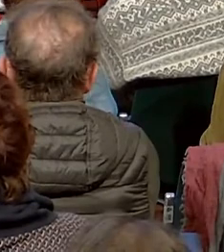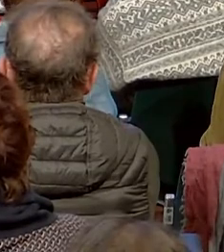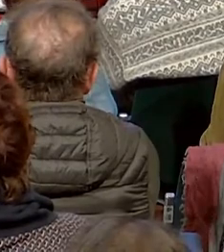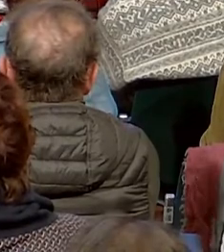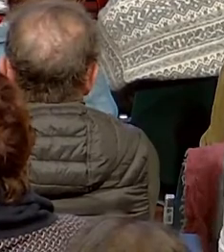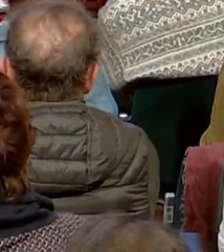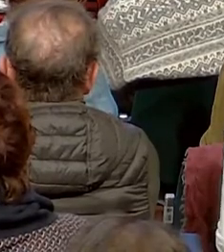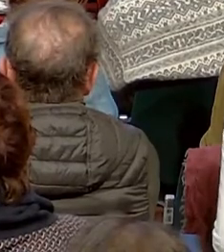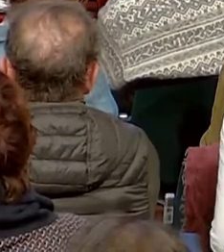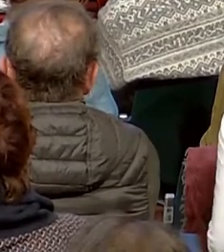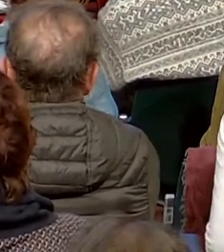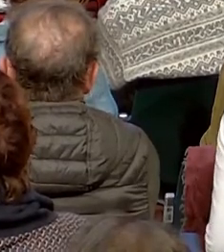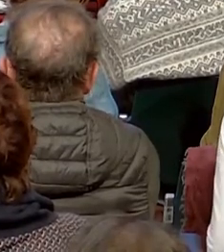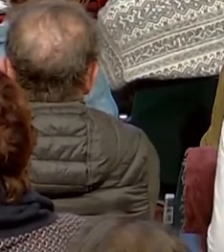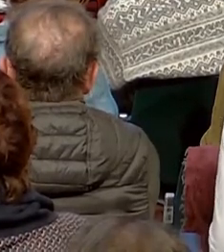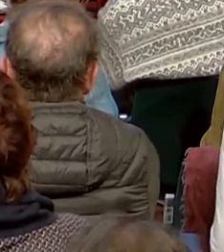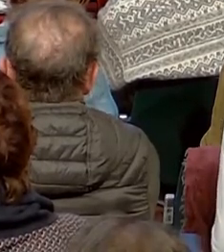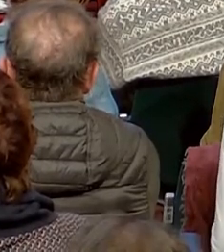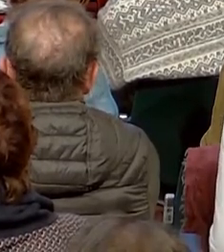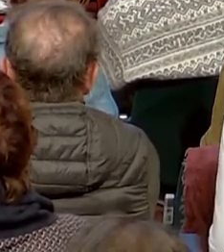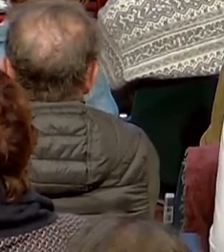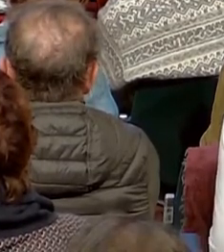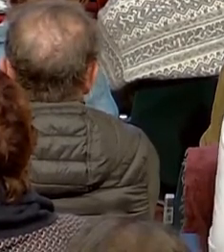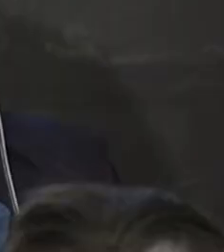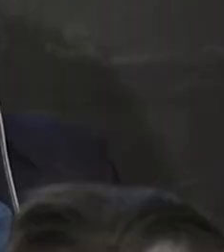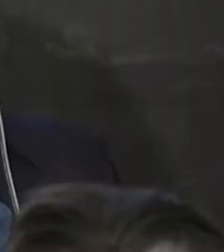Bon dia, gràcies per haver-nos convidat.